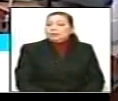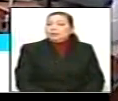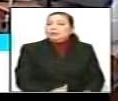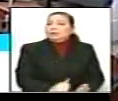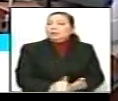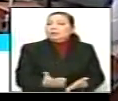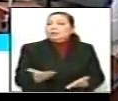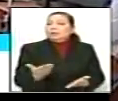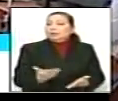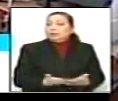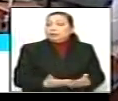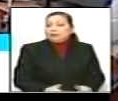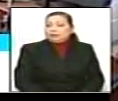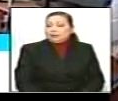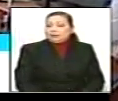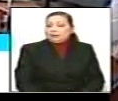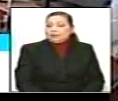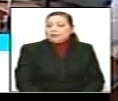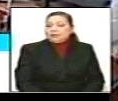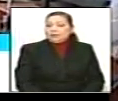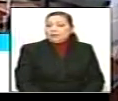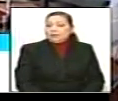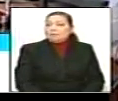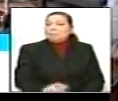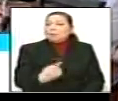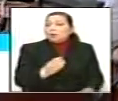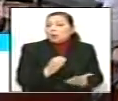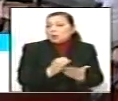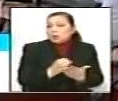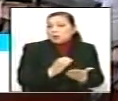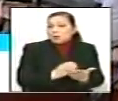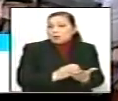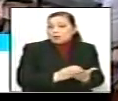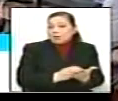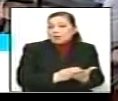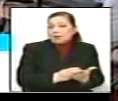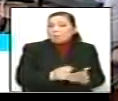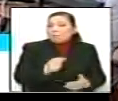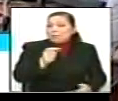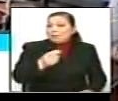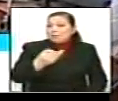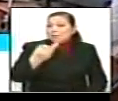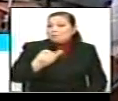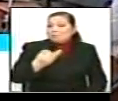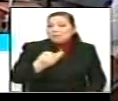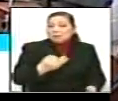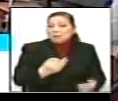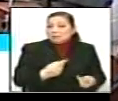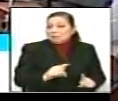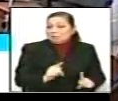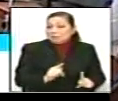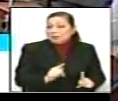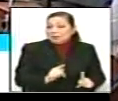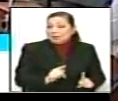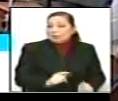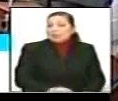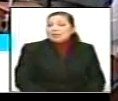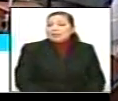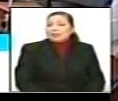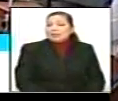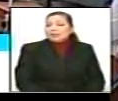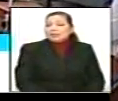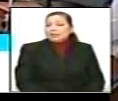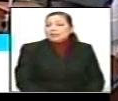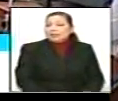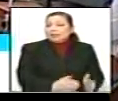se habría optado, señora presidenta? Por contratar diplomados de especialización que permitan que estos perfiles